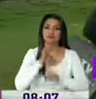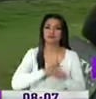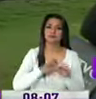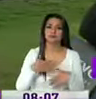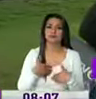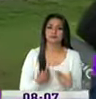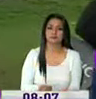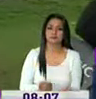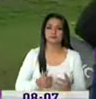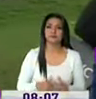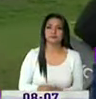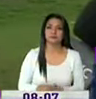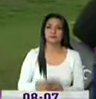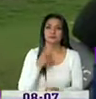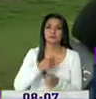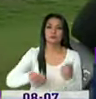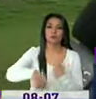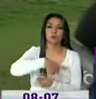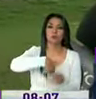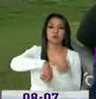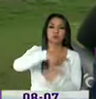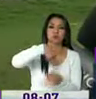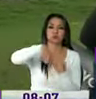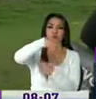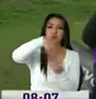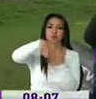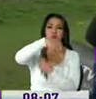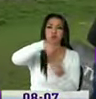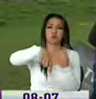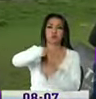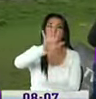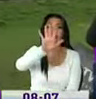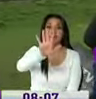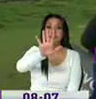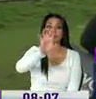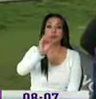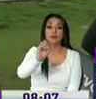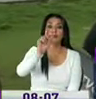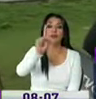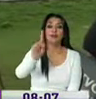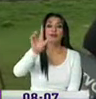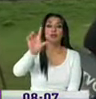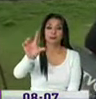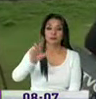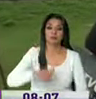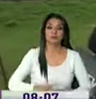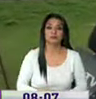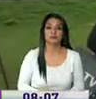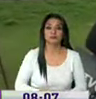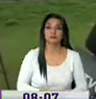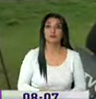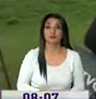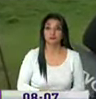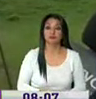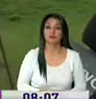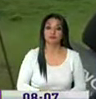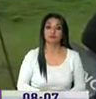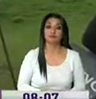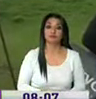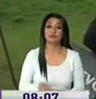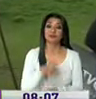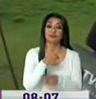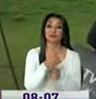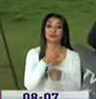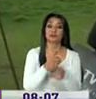Un torbellino de viento que aproximadamente alcanzó los 50 kilómetros por hora. Esto hizo que en tres estructuras